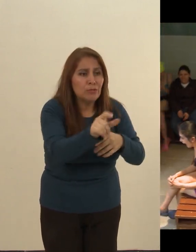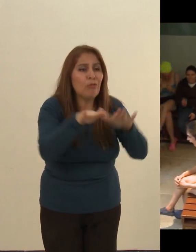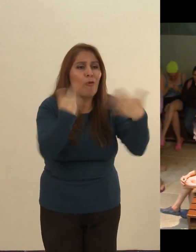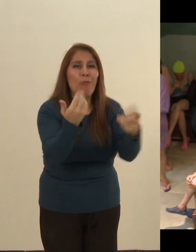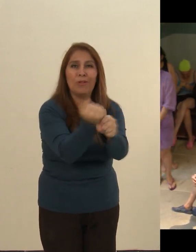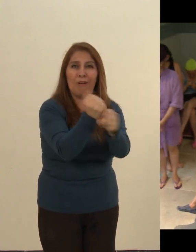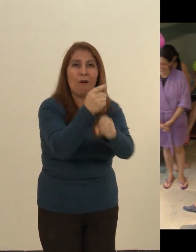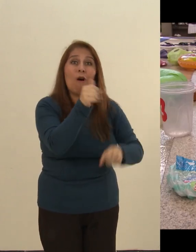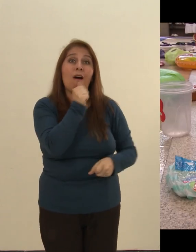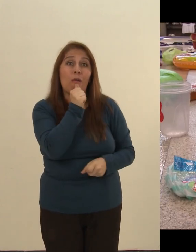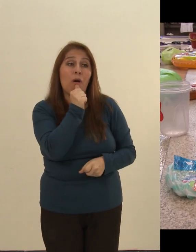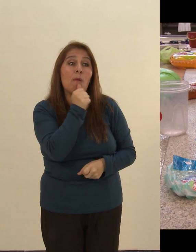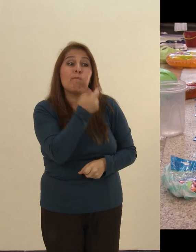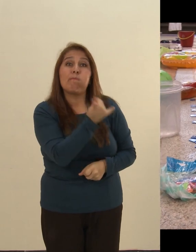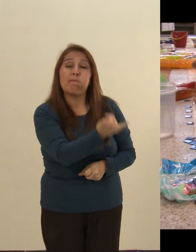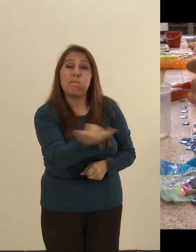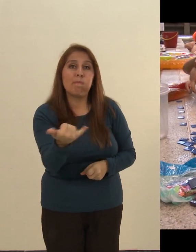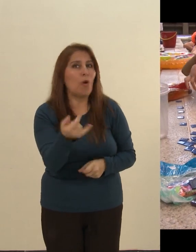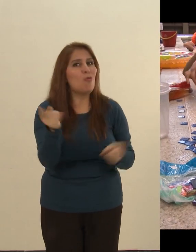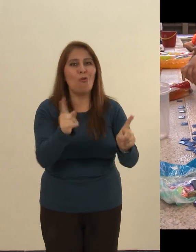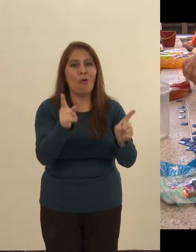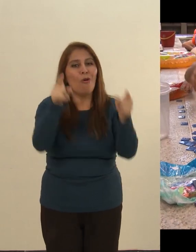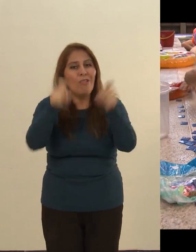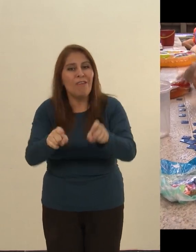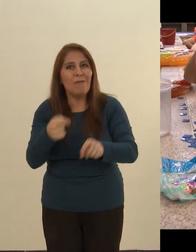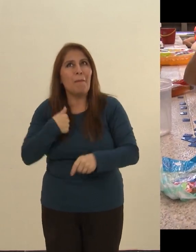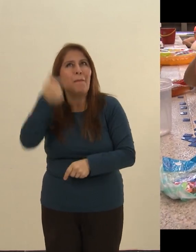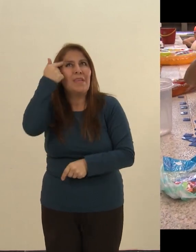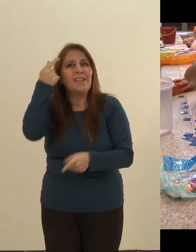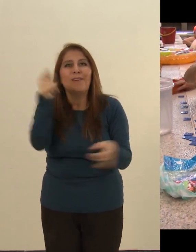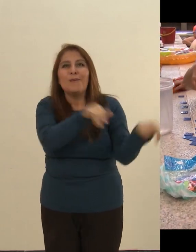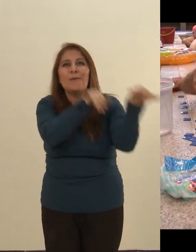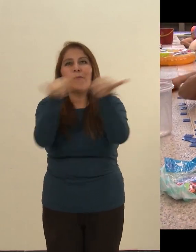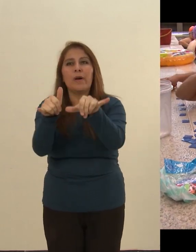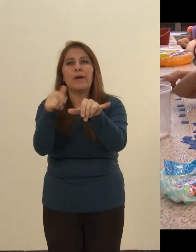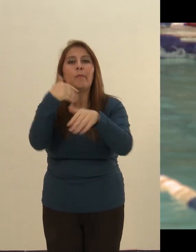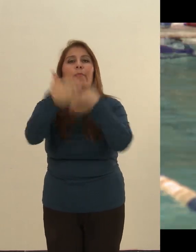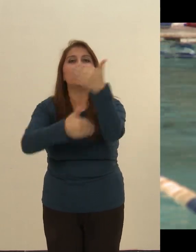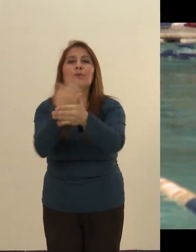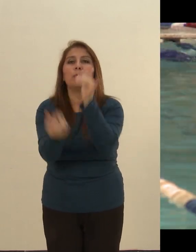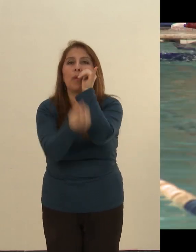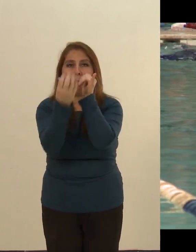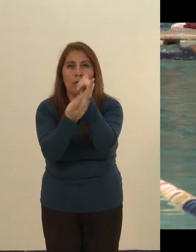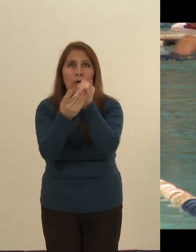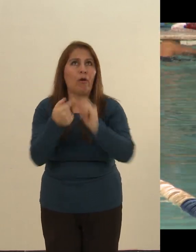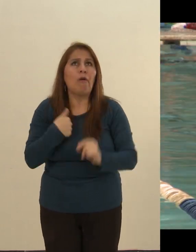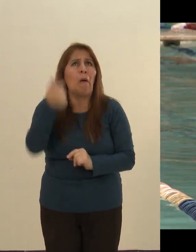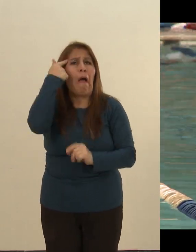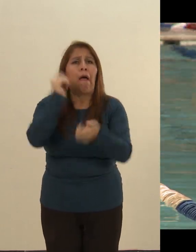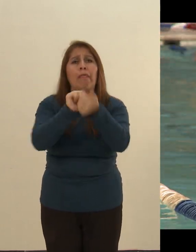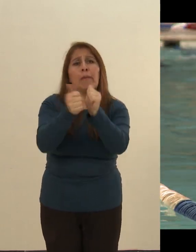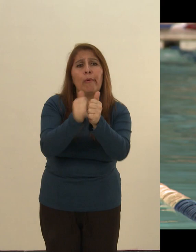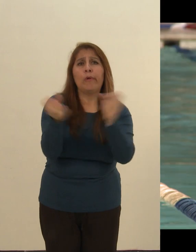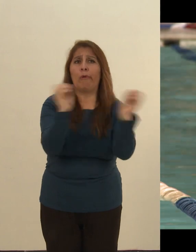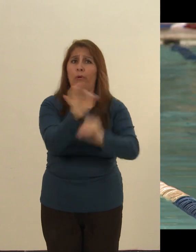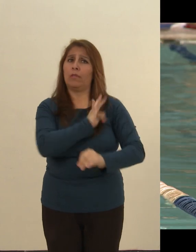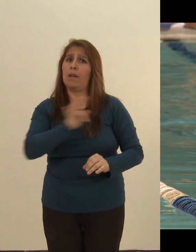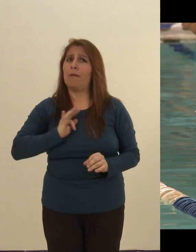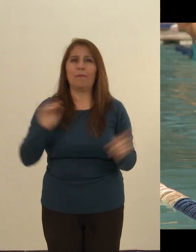desempeñarse o desarrollarse en el agua, sino que tienen que empezar en procesos pedagógicos, no desde el área deportiva, no desde el